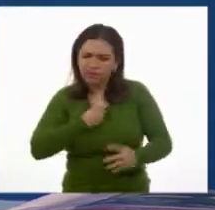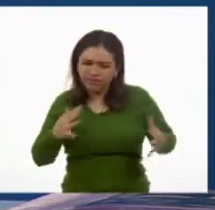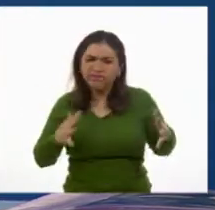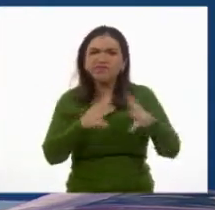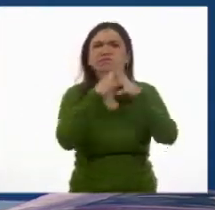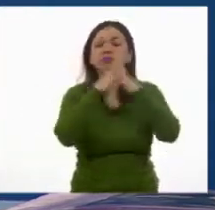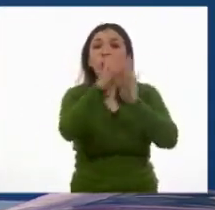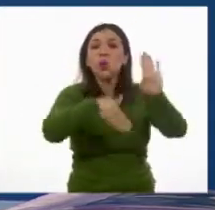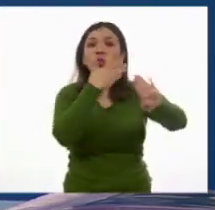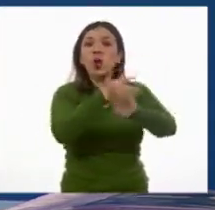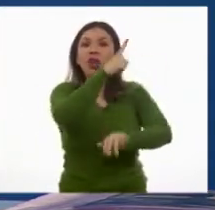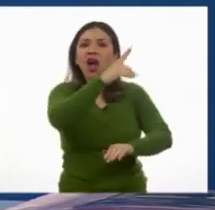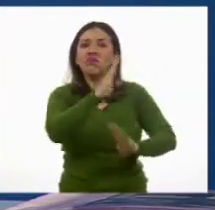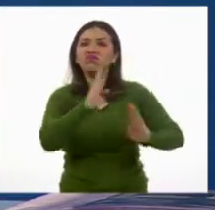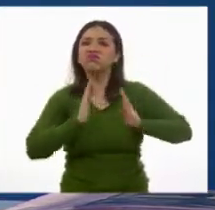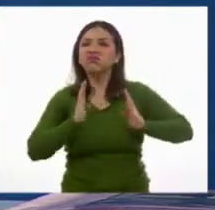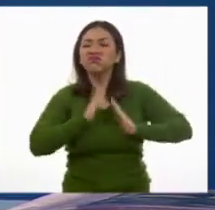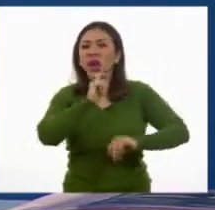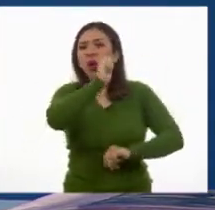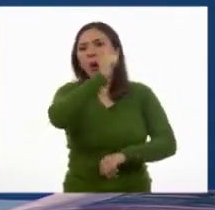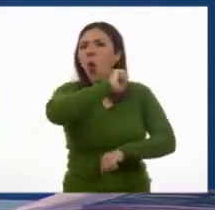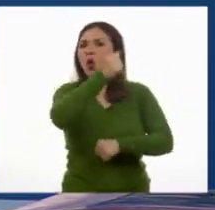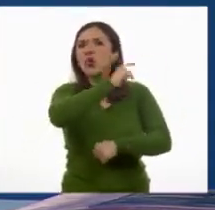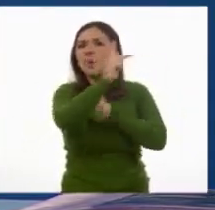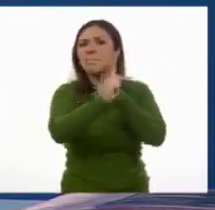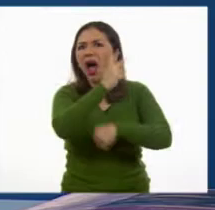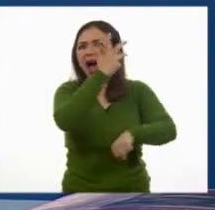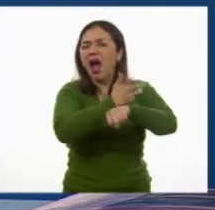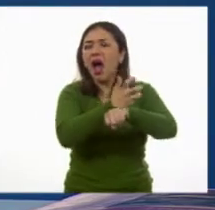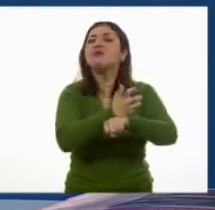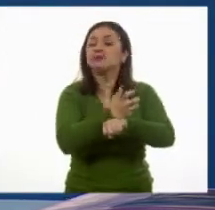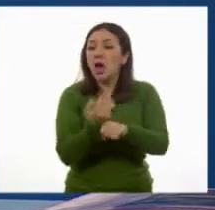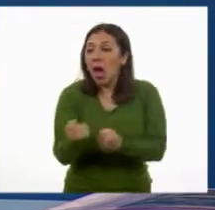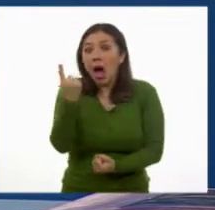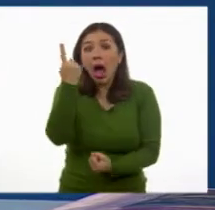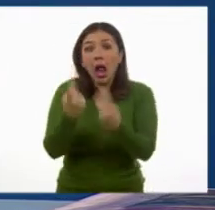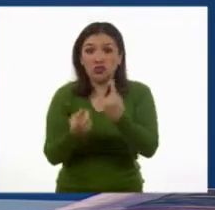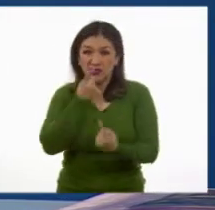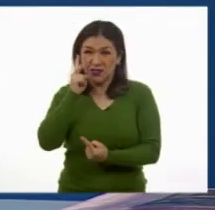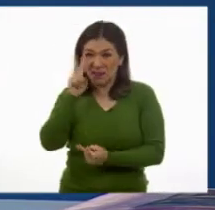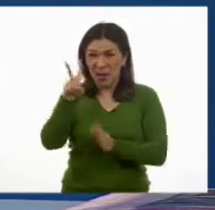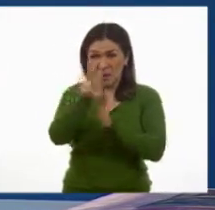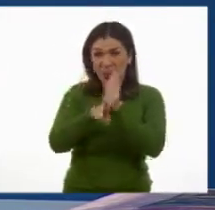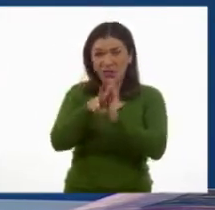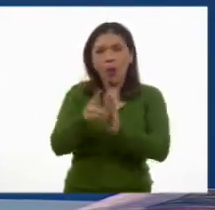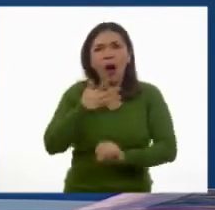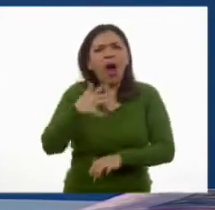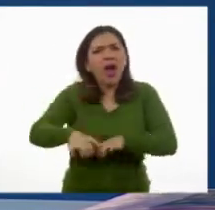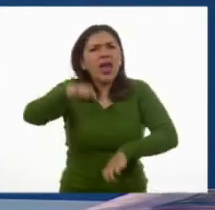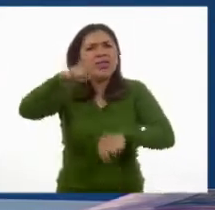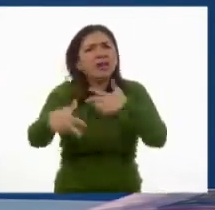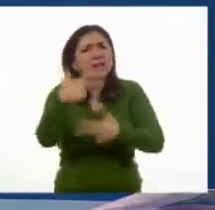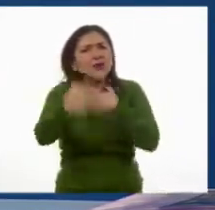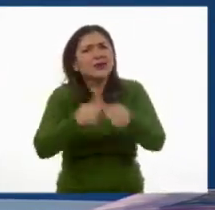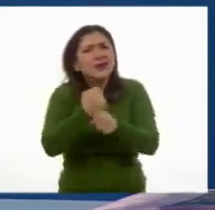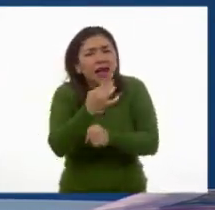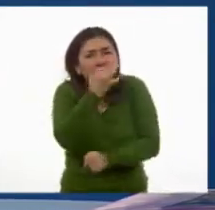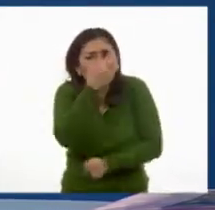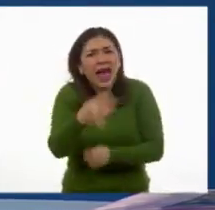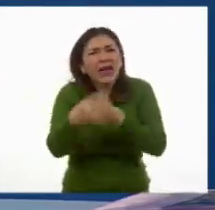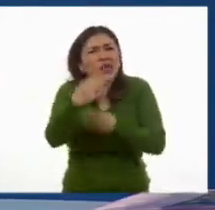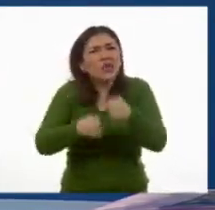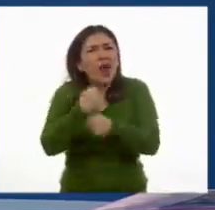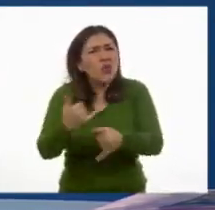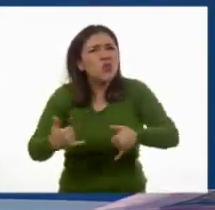el ejército extranjero. Algunos, según el video, tenían tan solo 13 y